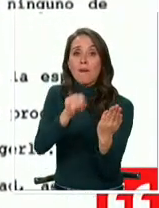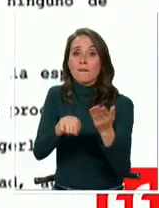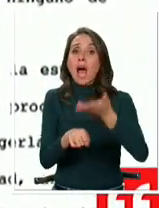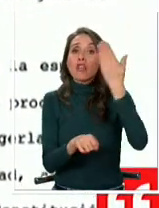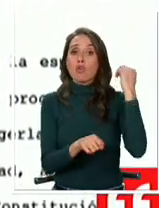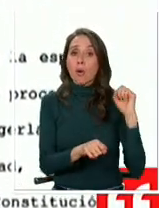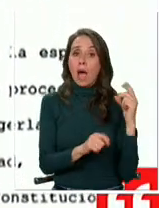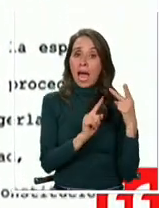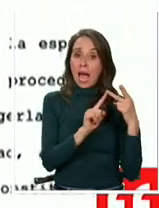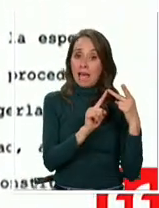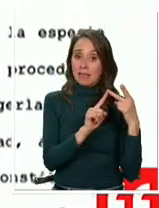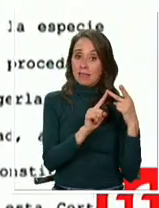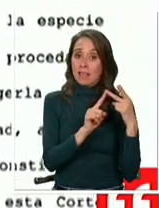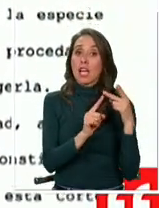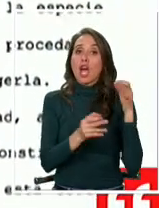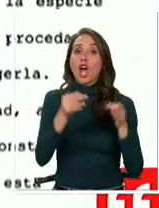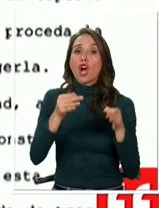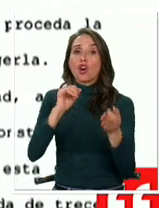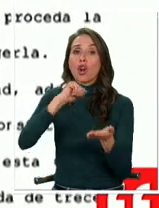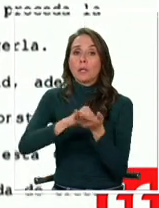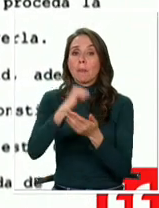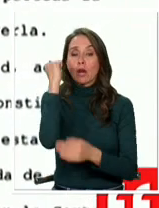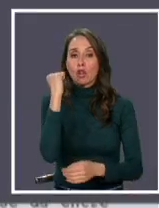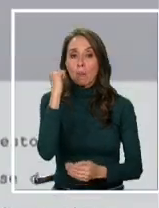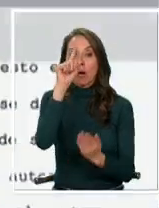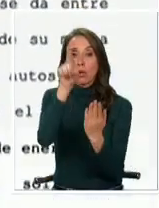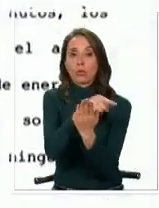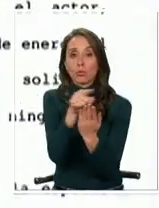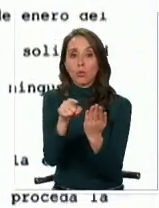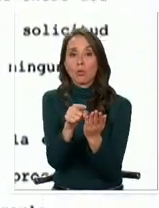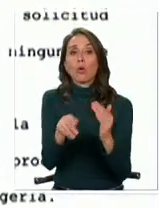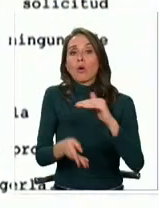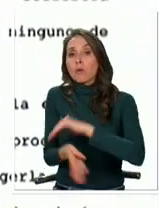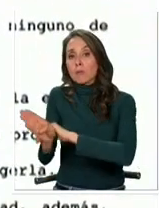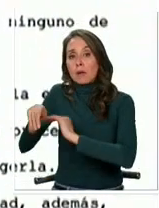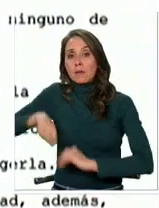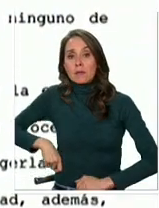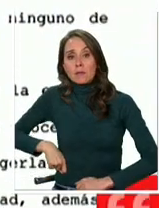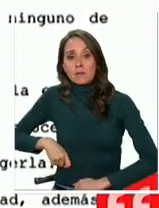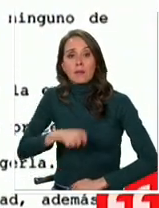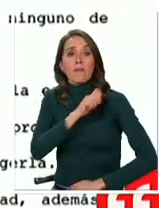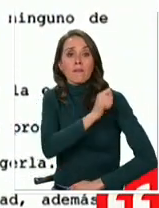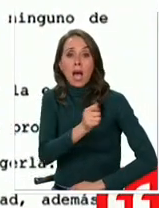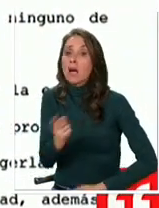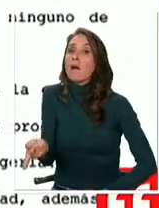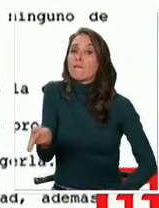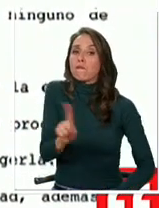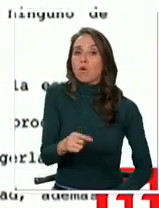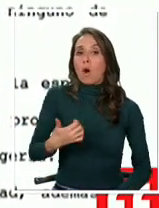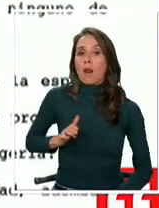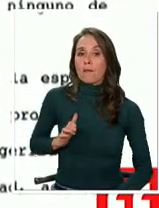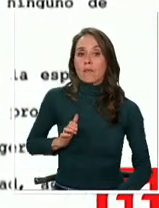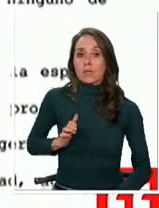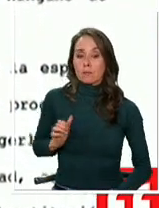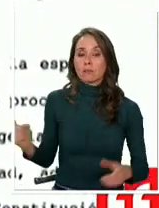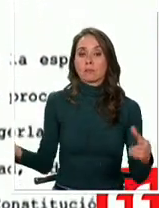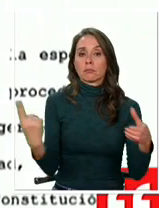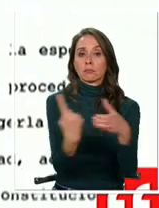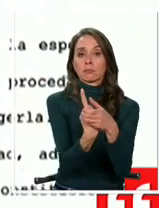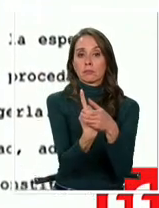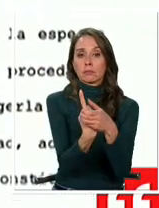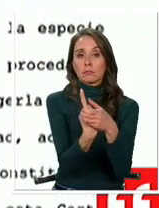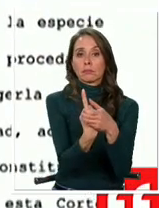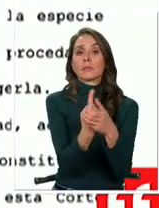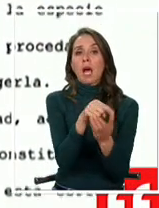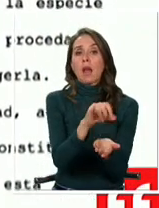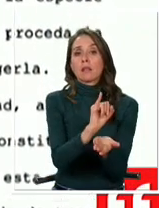anterior de la corte de apelaciones de copi pú deja sin efecto la baja y ordena a la pdi reincorporar al subprefecto a las filas